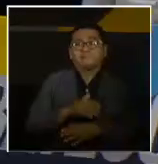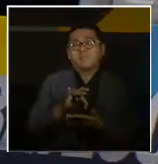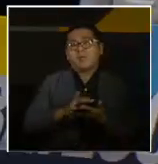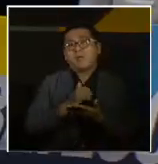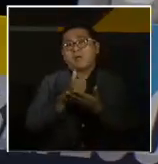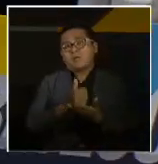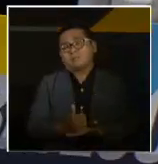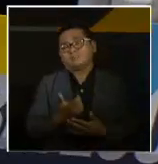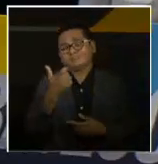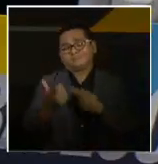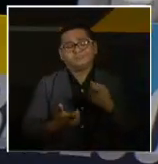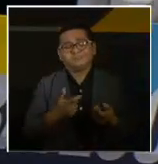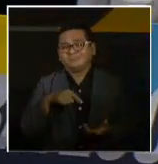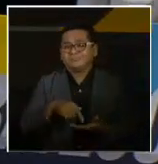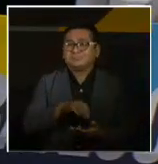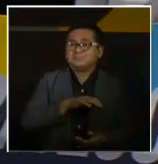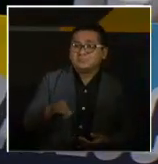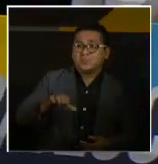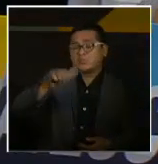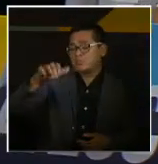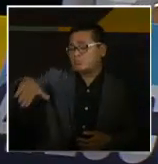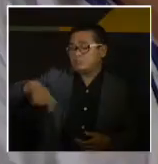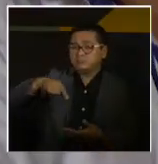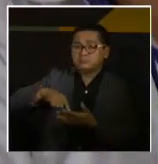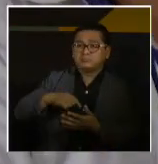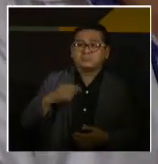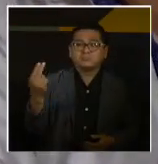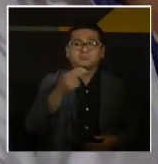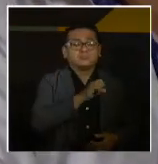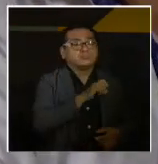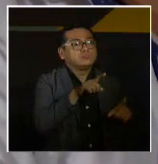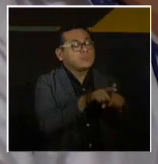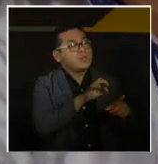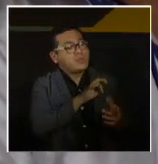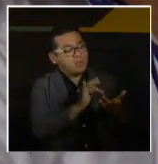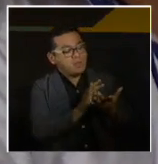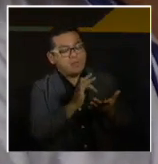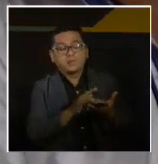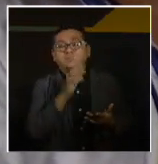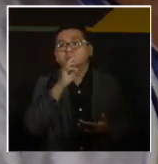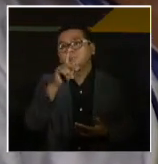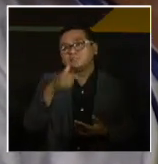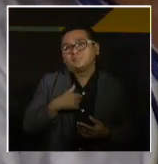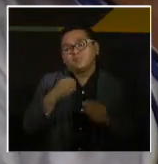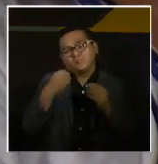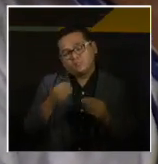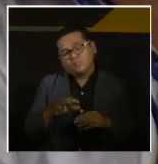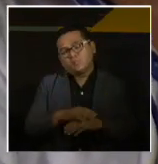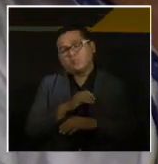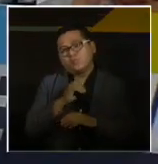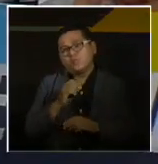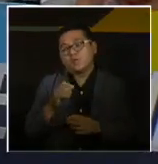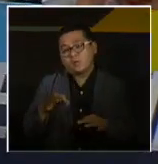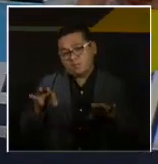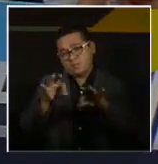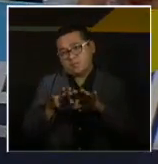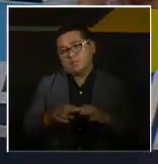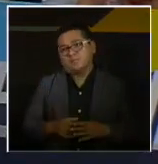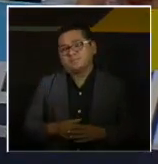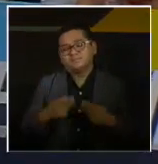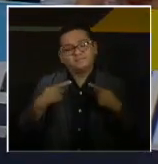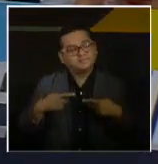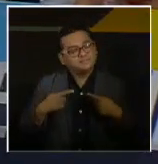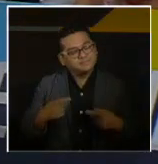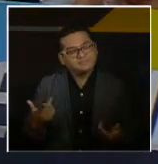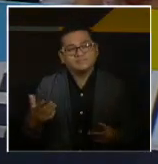apoyar las economías locales, pero por otro lado necesitamos también apoyar de una manera muy importante a la